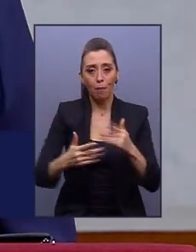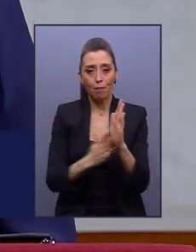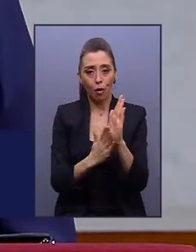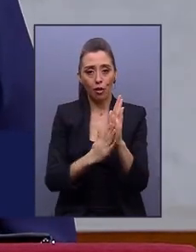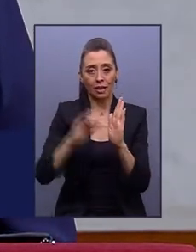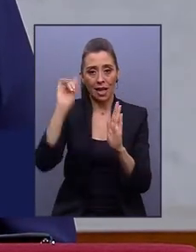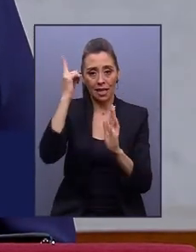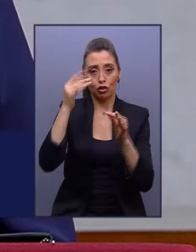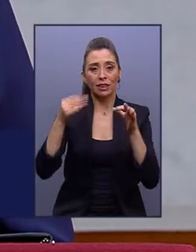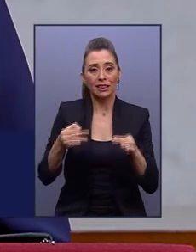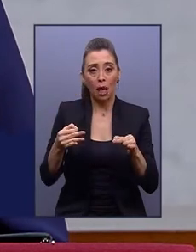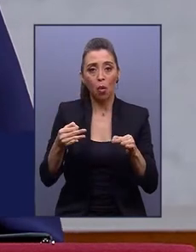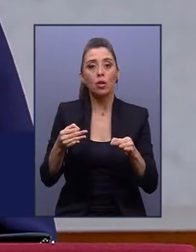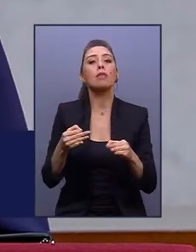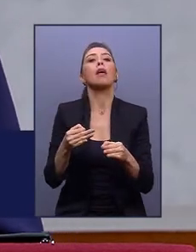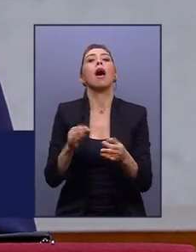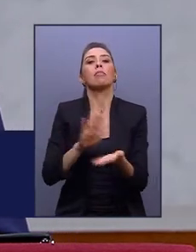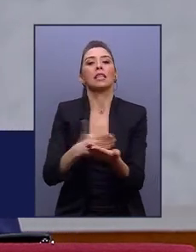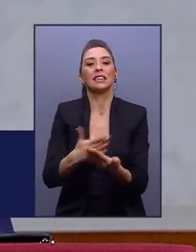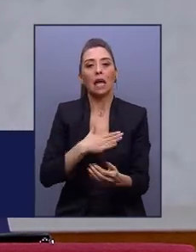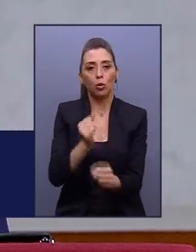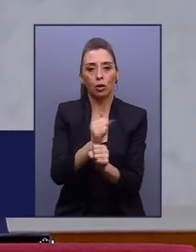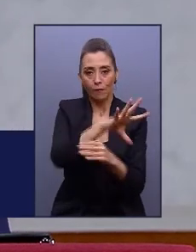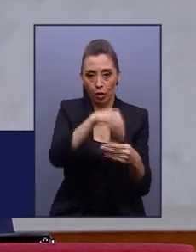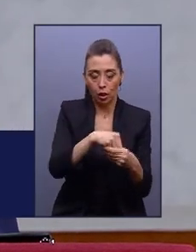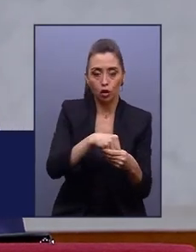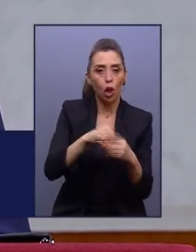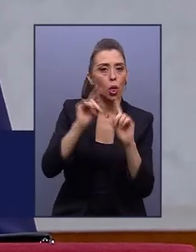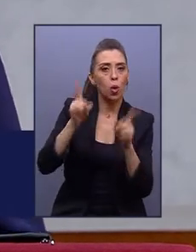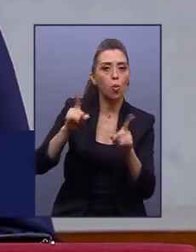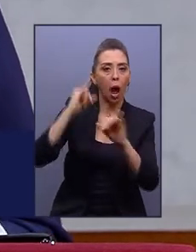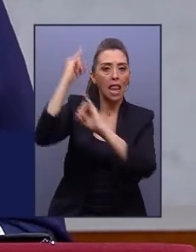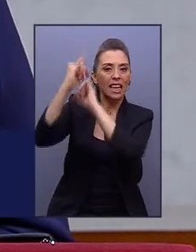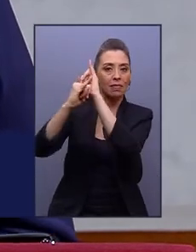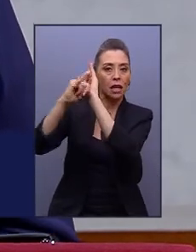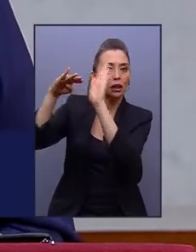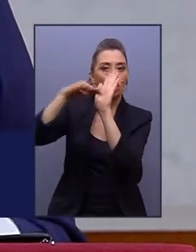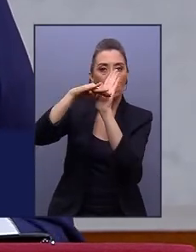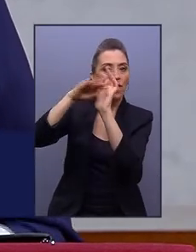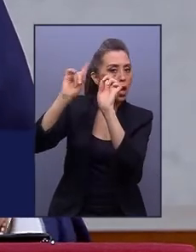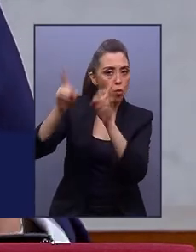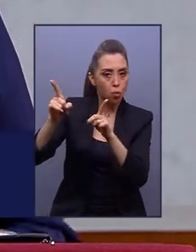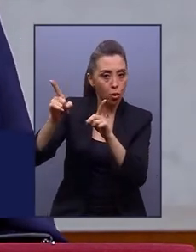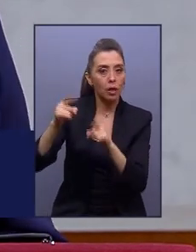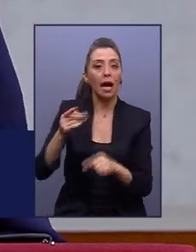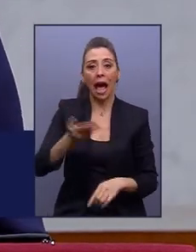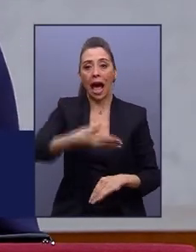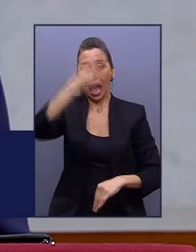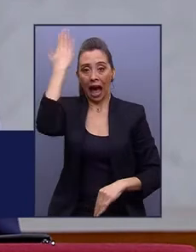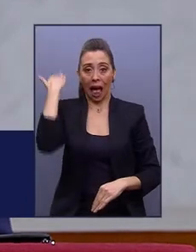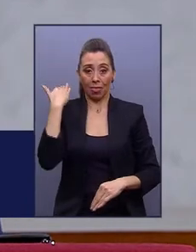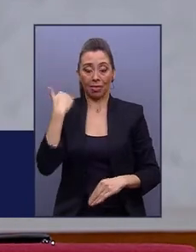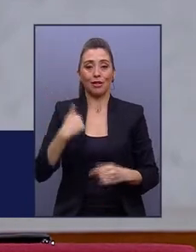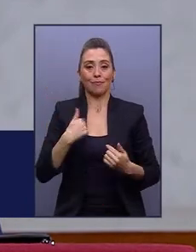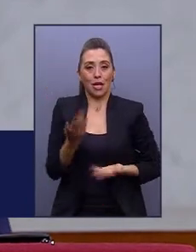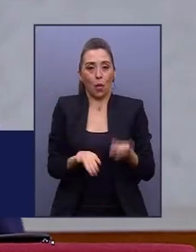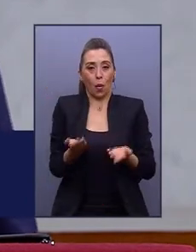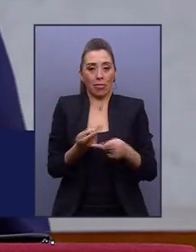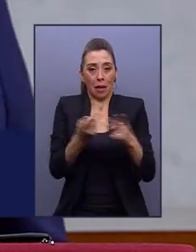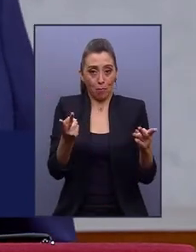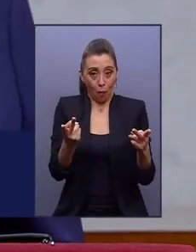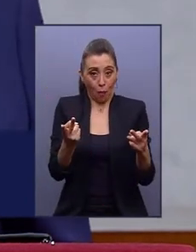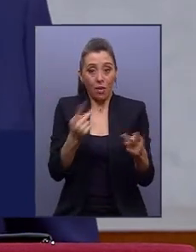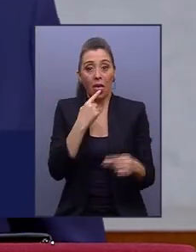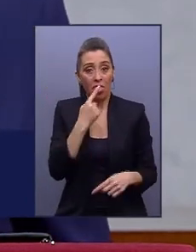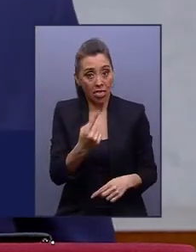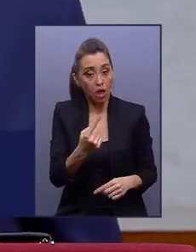de Seguridad y Salud en el Trabajo, que establece estándares de nivel internacional. Y tal como comprometí en mi cuenta anterior, ya enviamos al